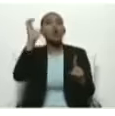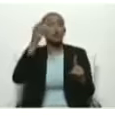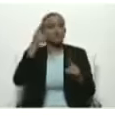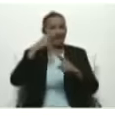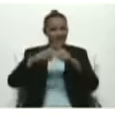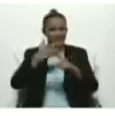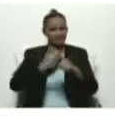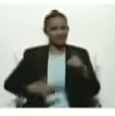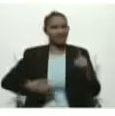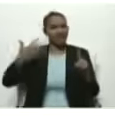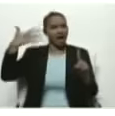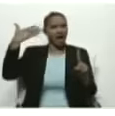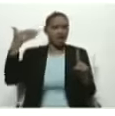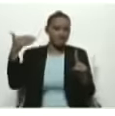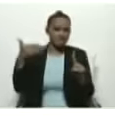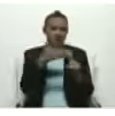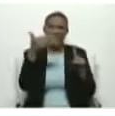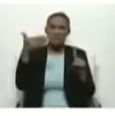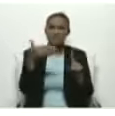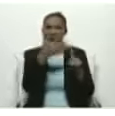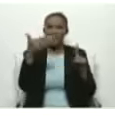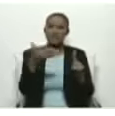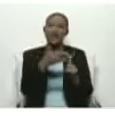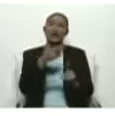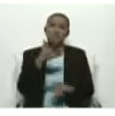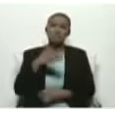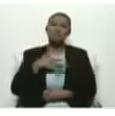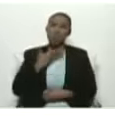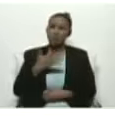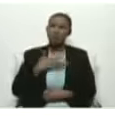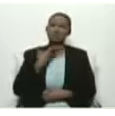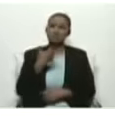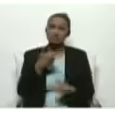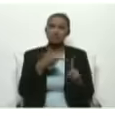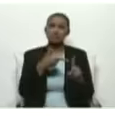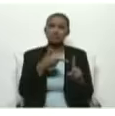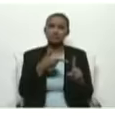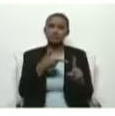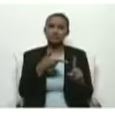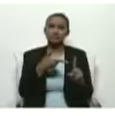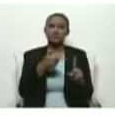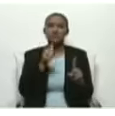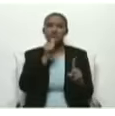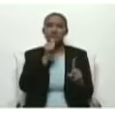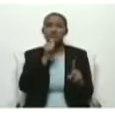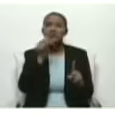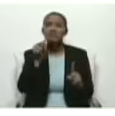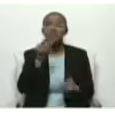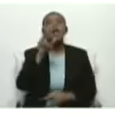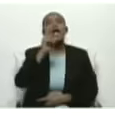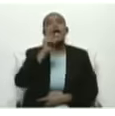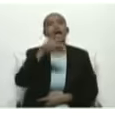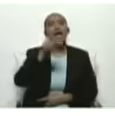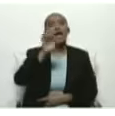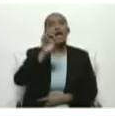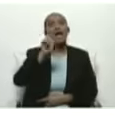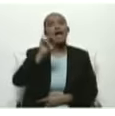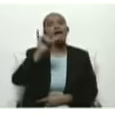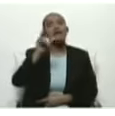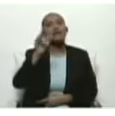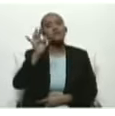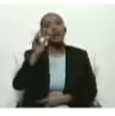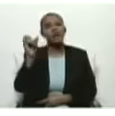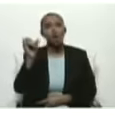elecciones, pero no aguantó más, pobrecito. Elecciones en Venezuela, el candidato opositor, Henry Falcón, desconoce el